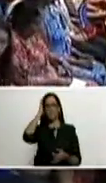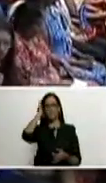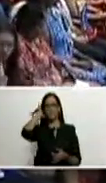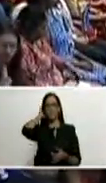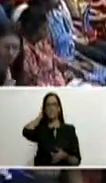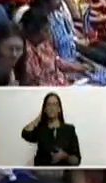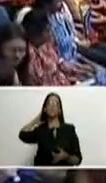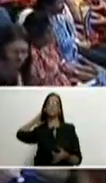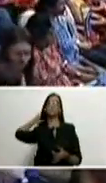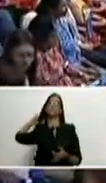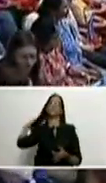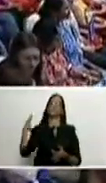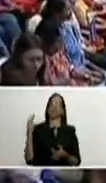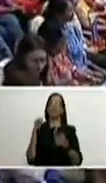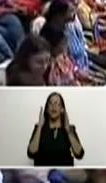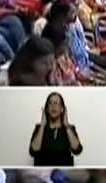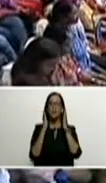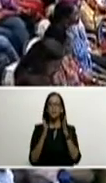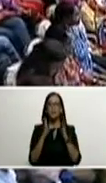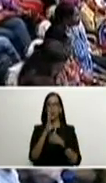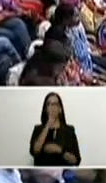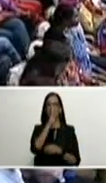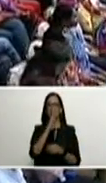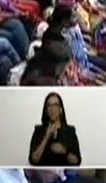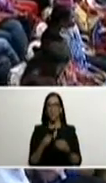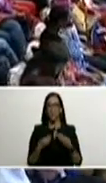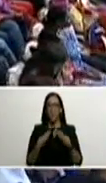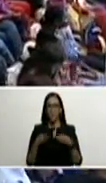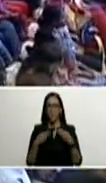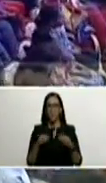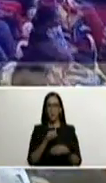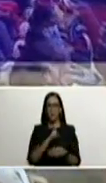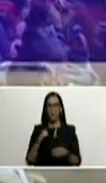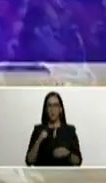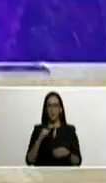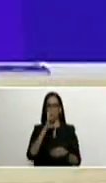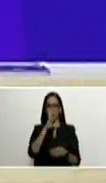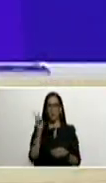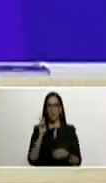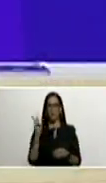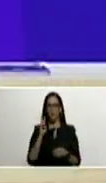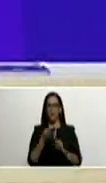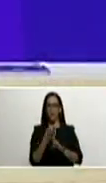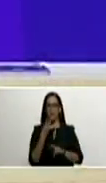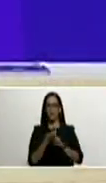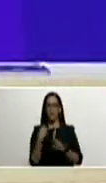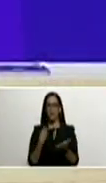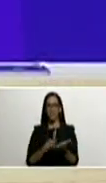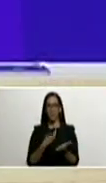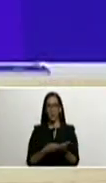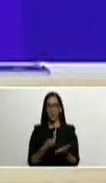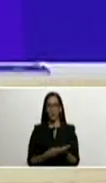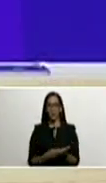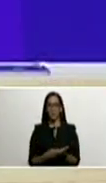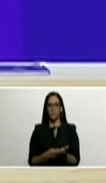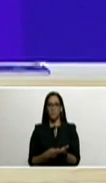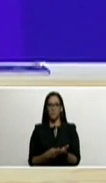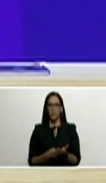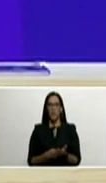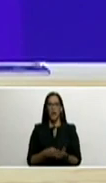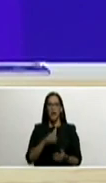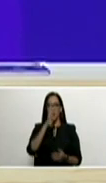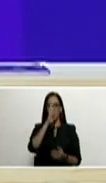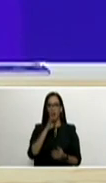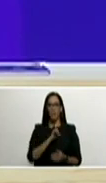atención a los banqueros públicos y privados, Banco de Venezuela, Bicentenario, del Tesoro, a los